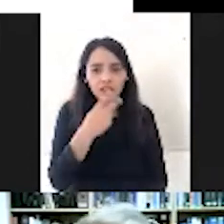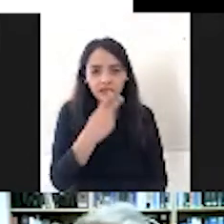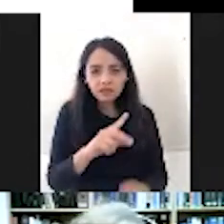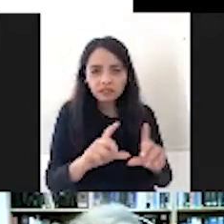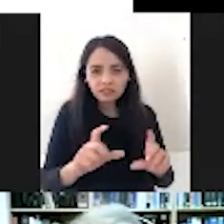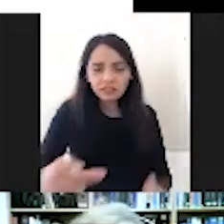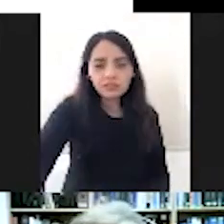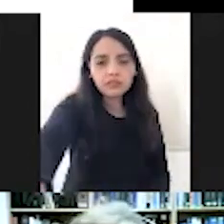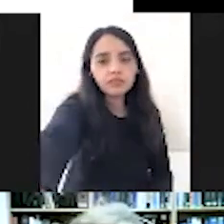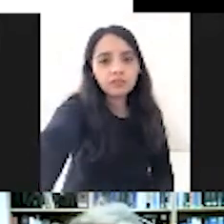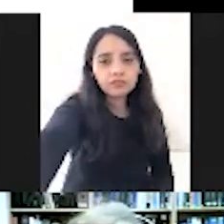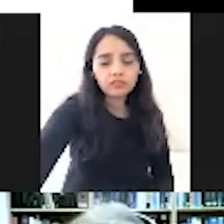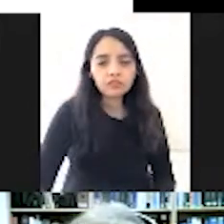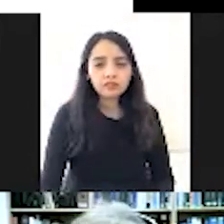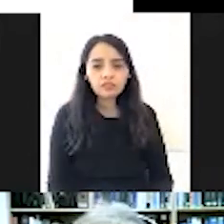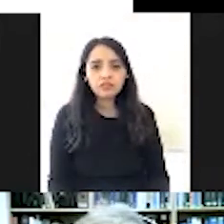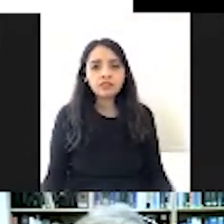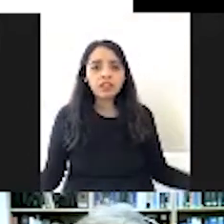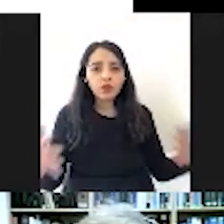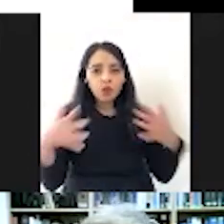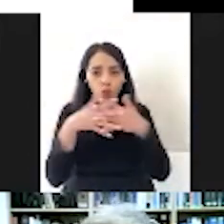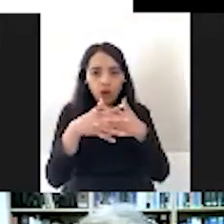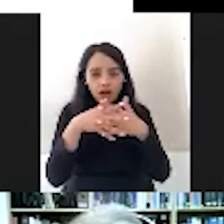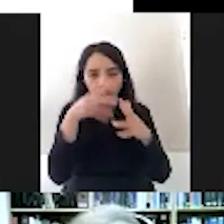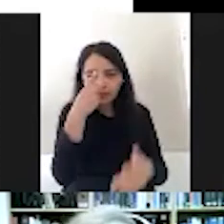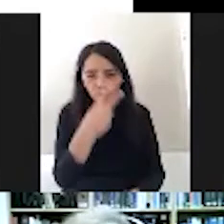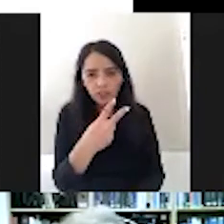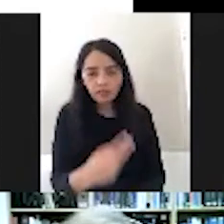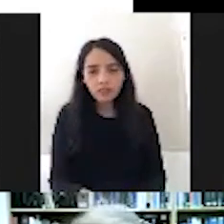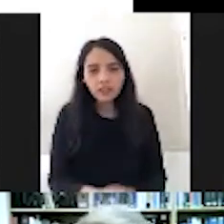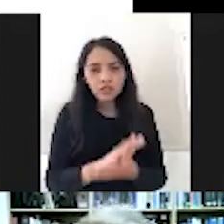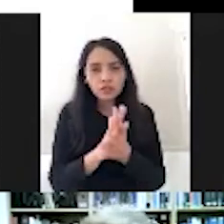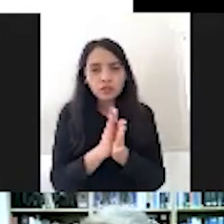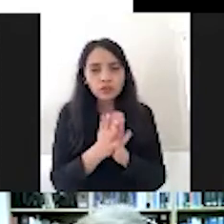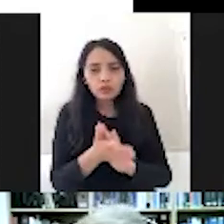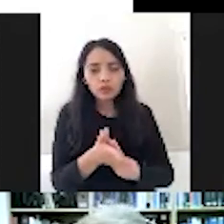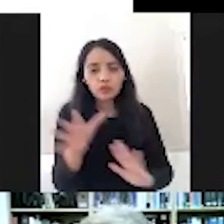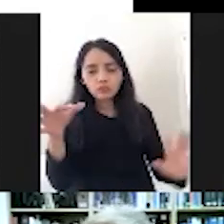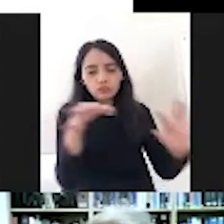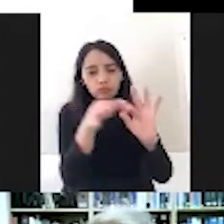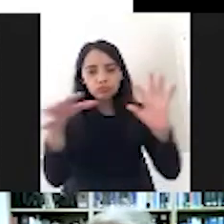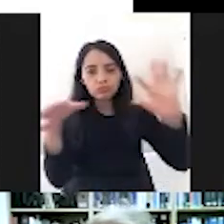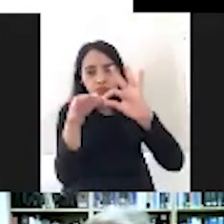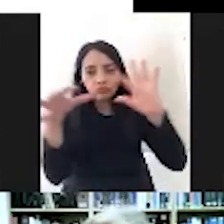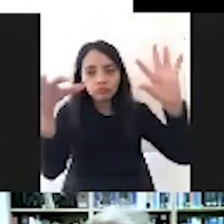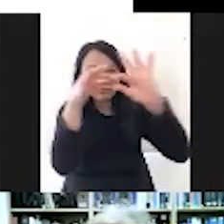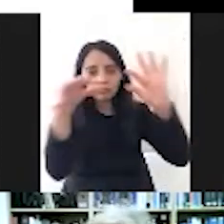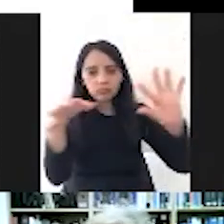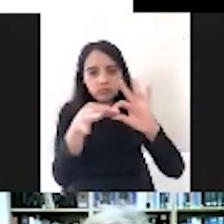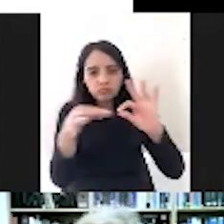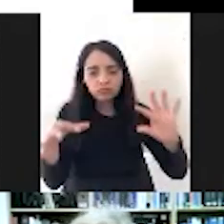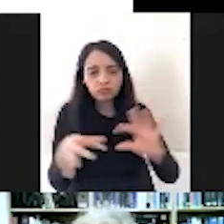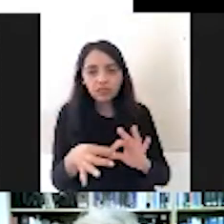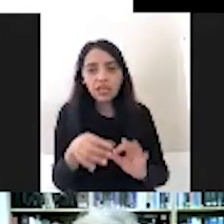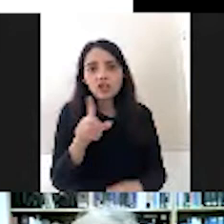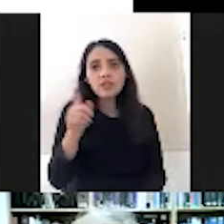una majamama, es una red enorme, ¿cierto? Donde todas las cosas están conectadas unas con otras. Entonces, no es que las cosas entren por